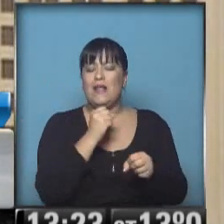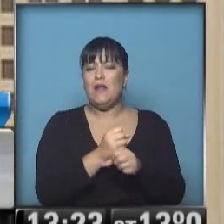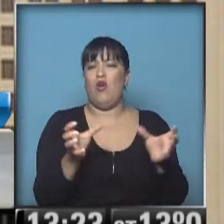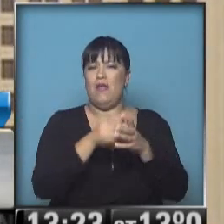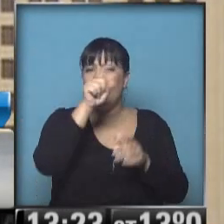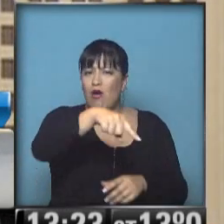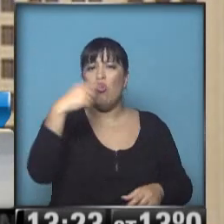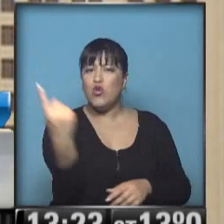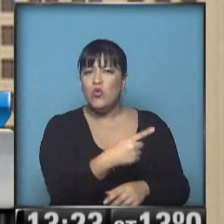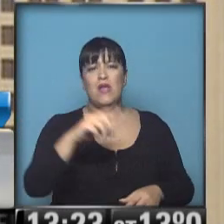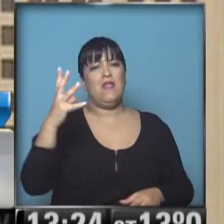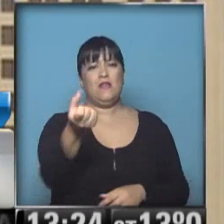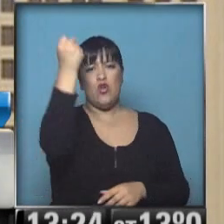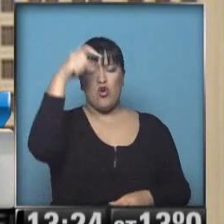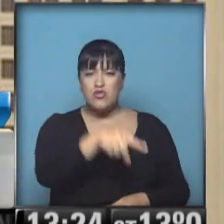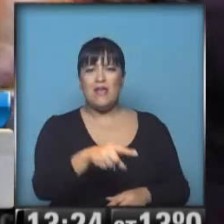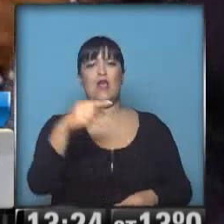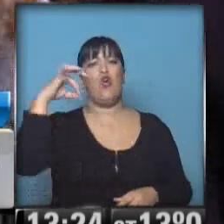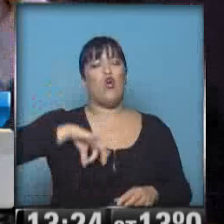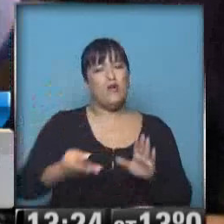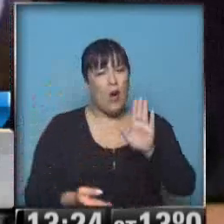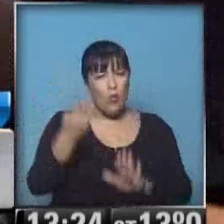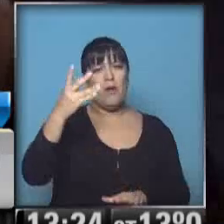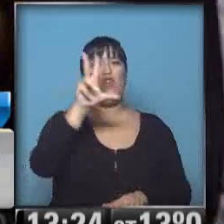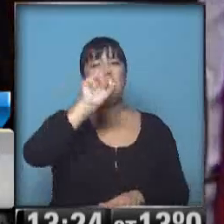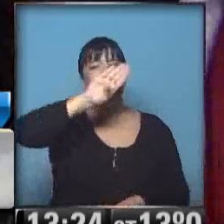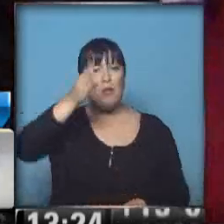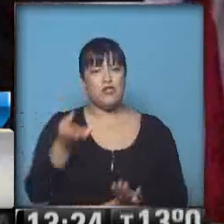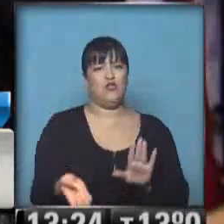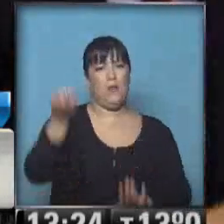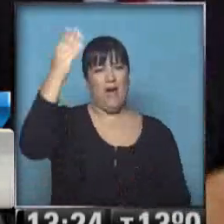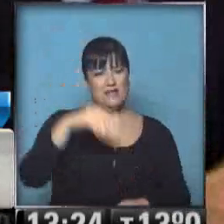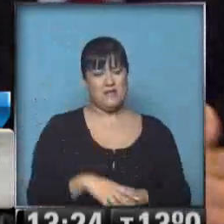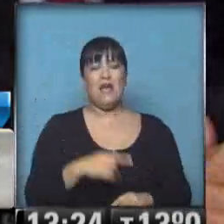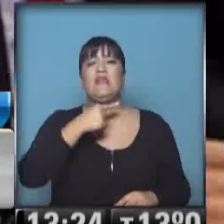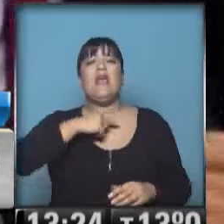ustedes lograron con el aumento de más del 30%.